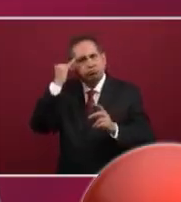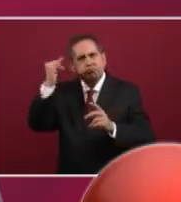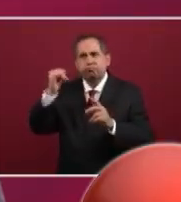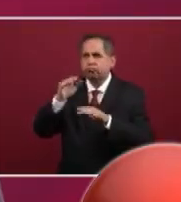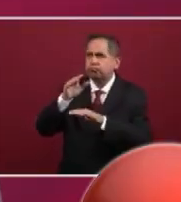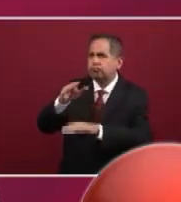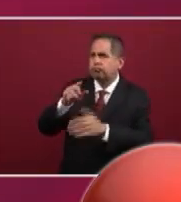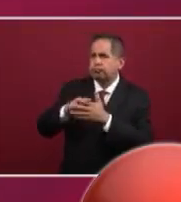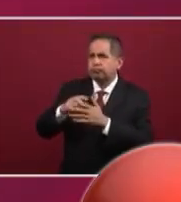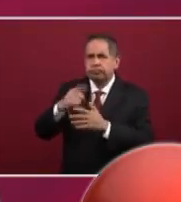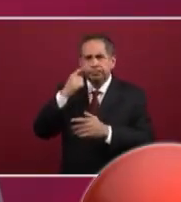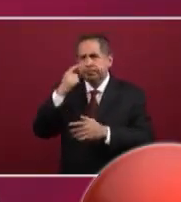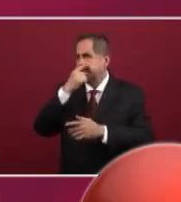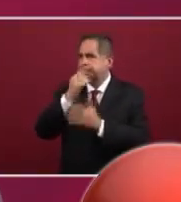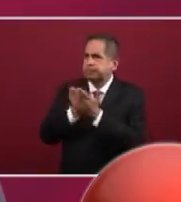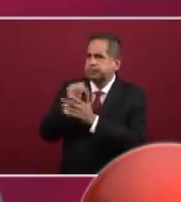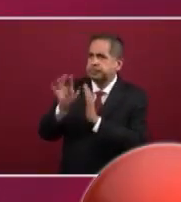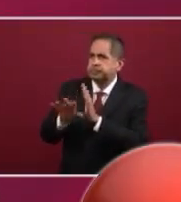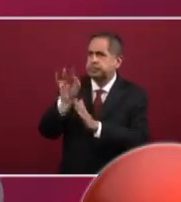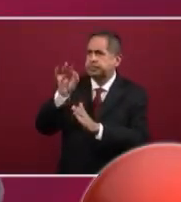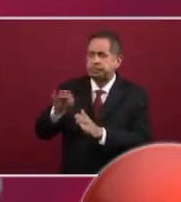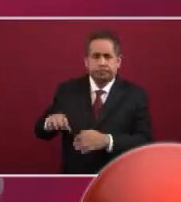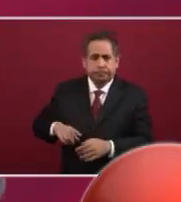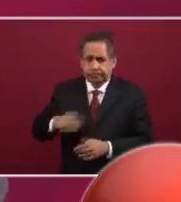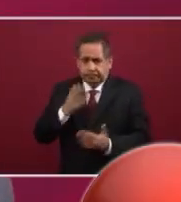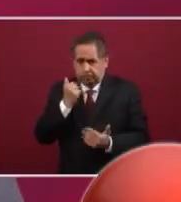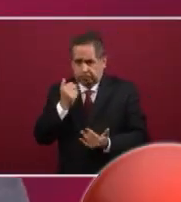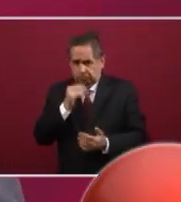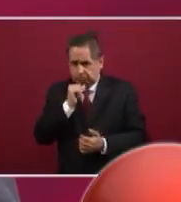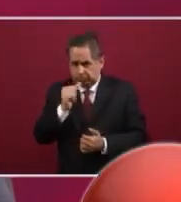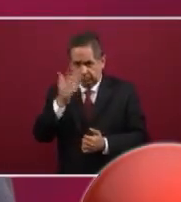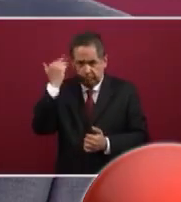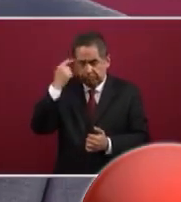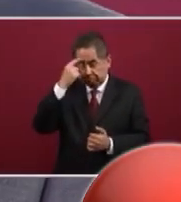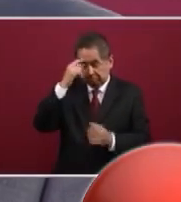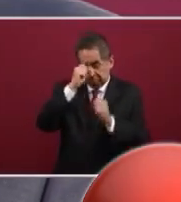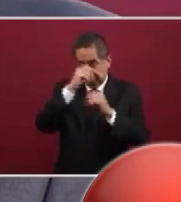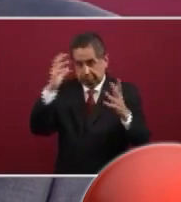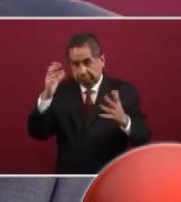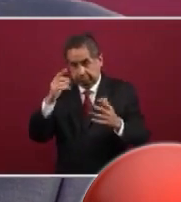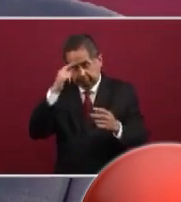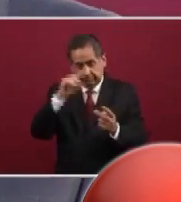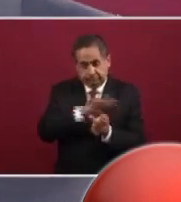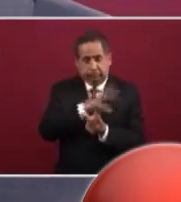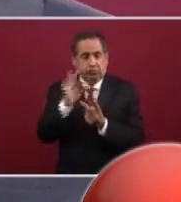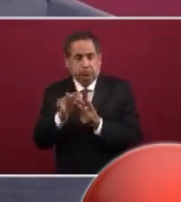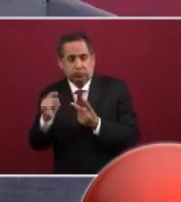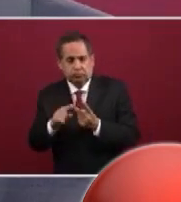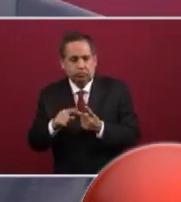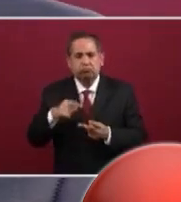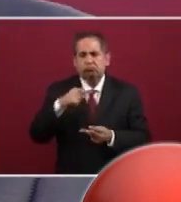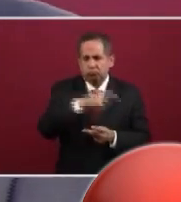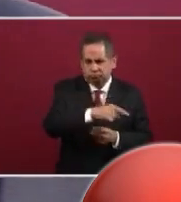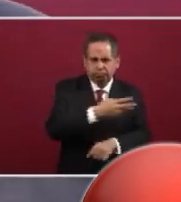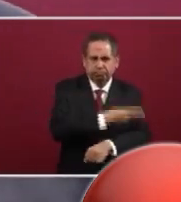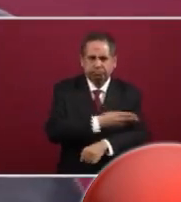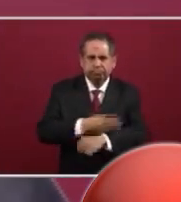se creía que eso significara una opción, una alternativa, él